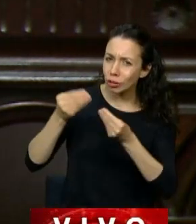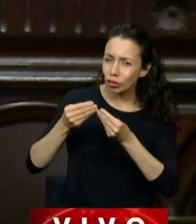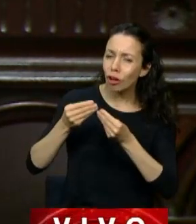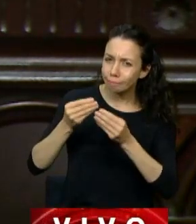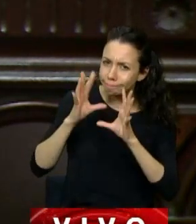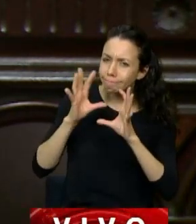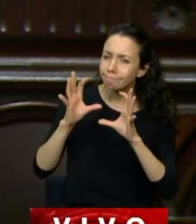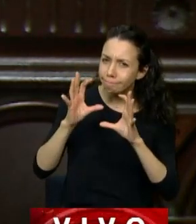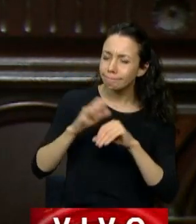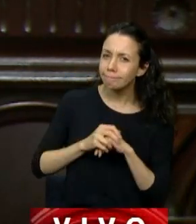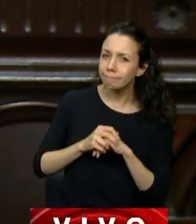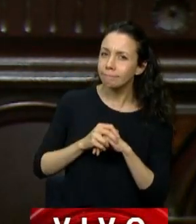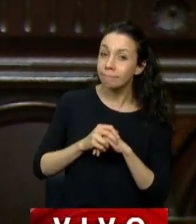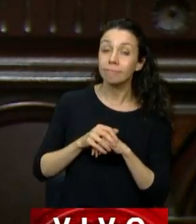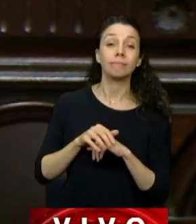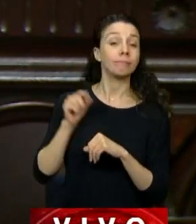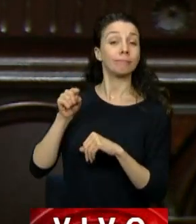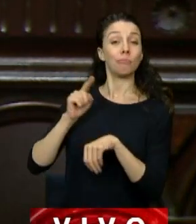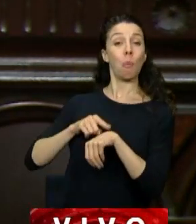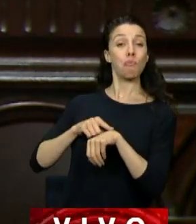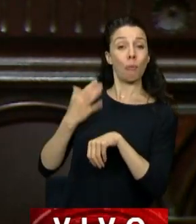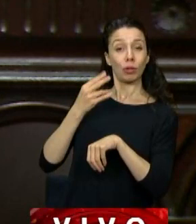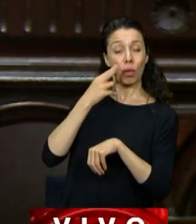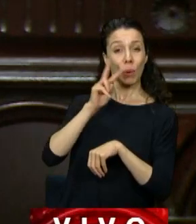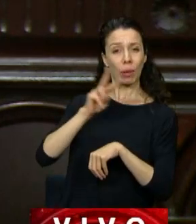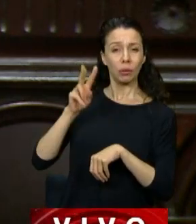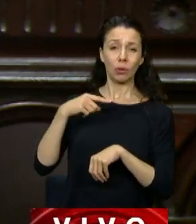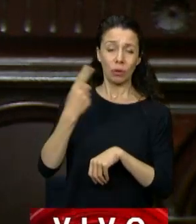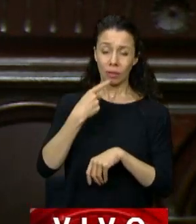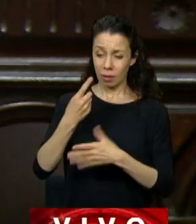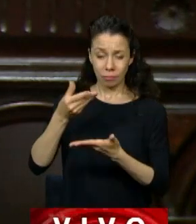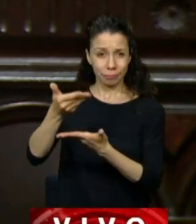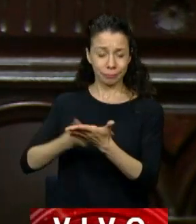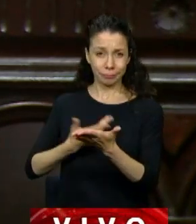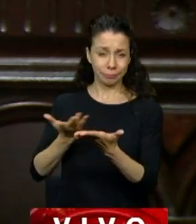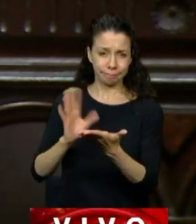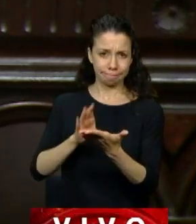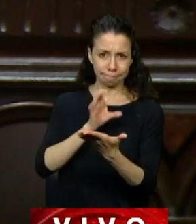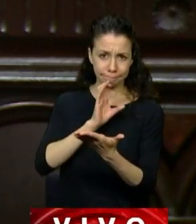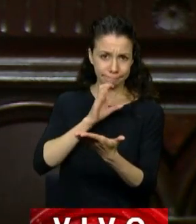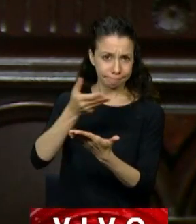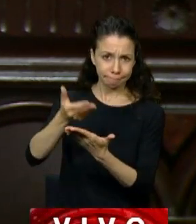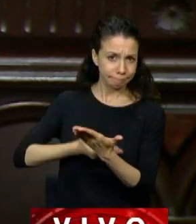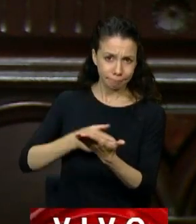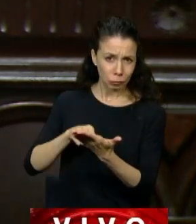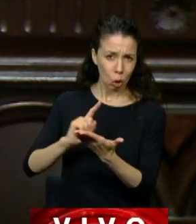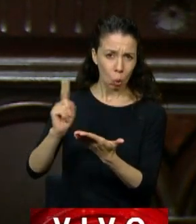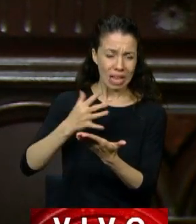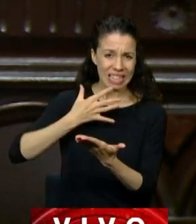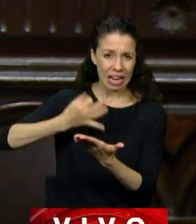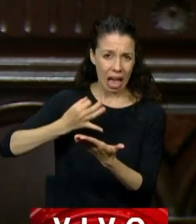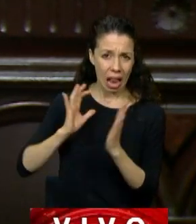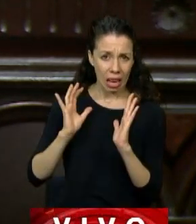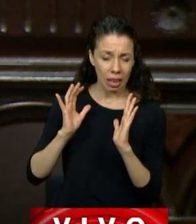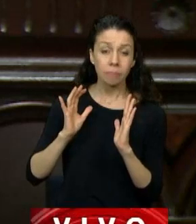claramente que era un dibujo en ese momento lo que habían presentado. Este presupuesto se lo presentó en el